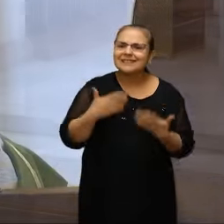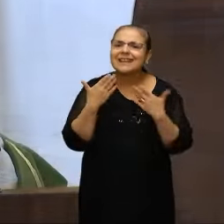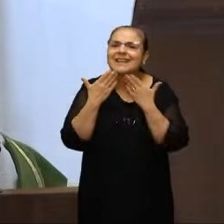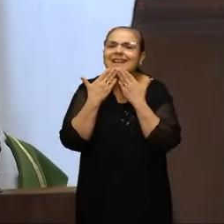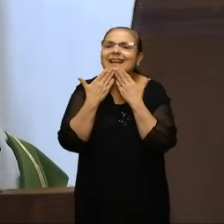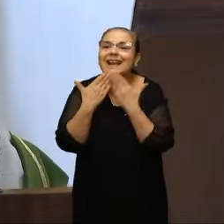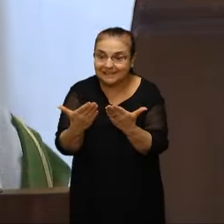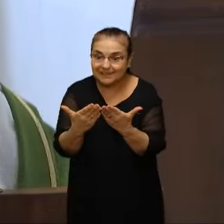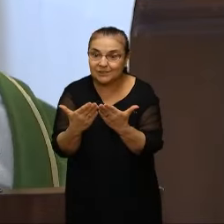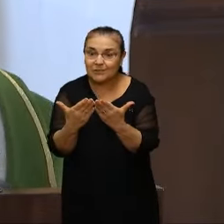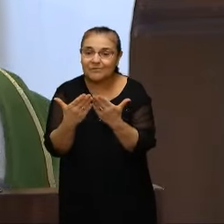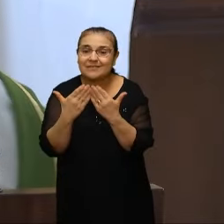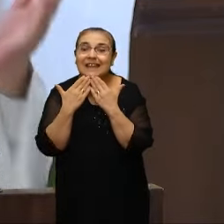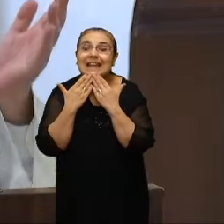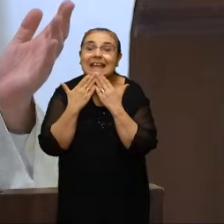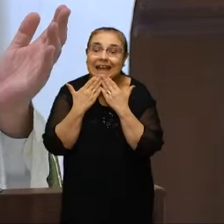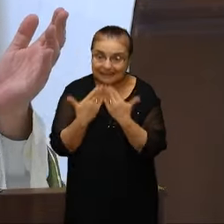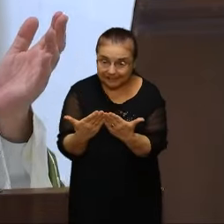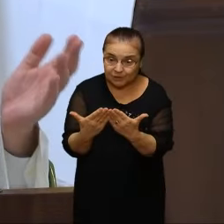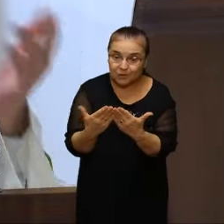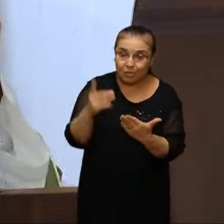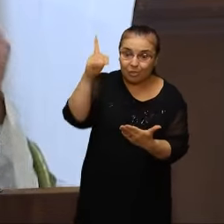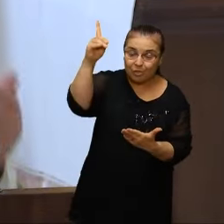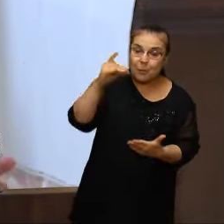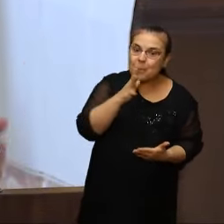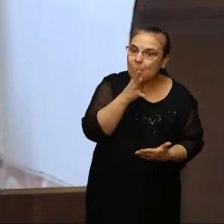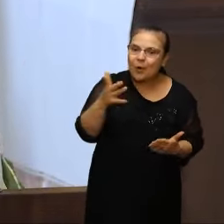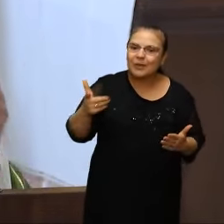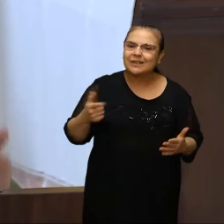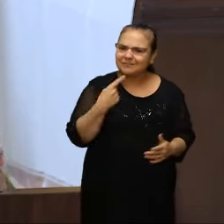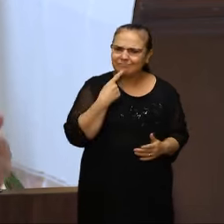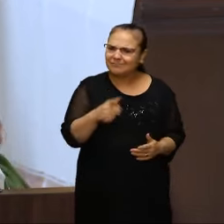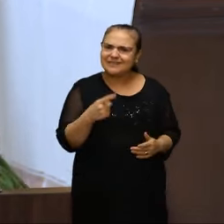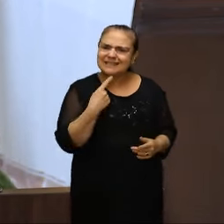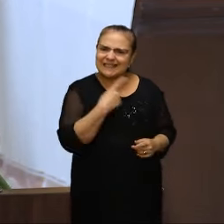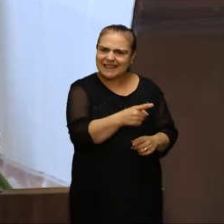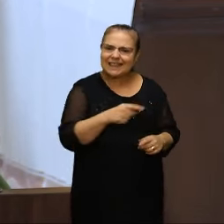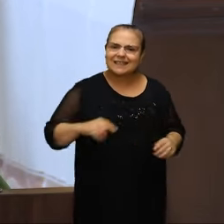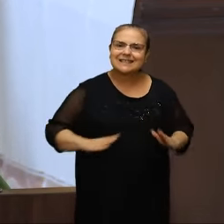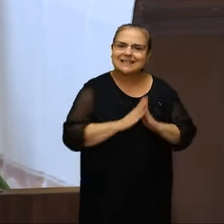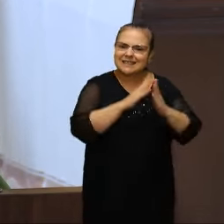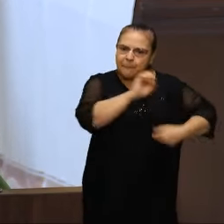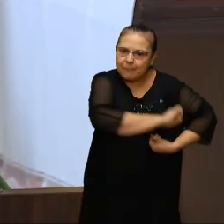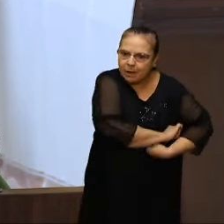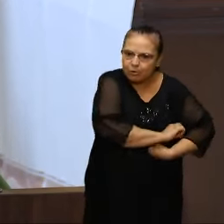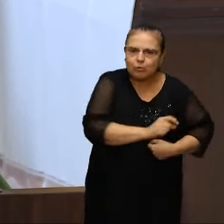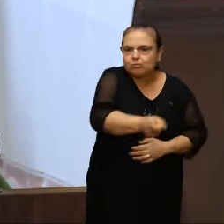Gratitud a Dios porque, como dice San Pablo, hemos sido siempre elegidos,